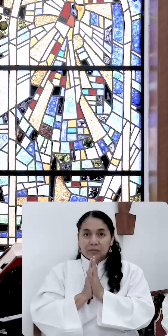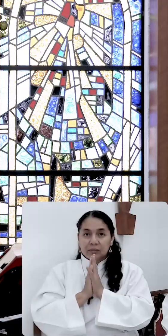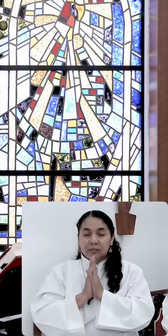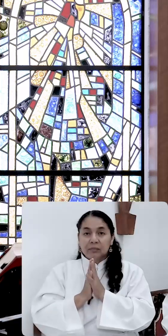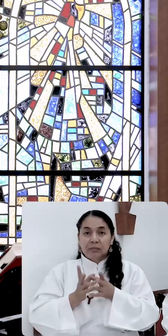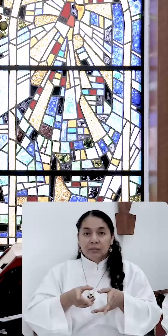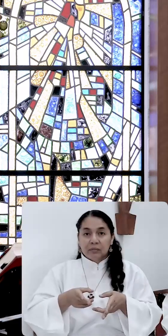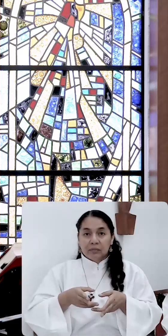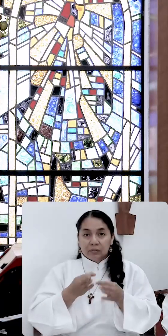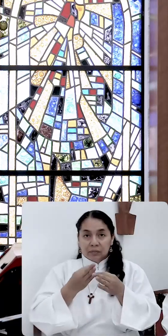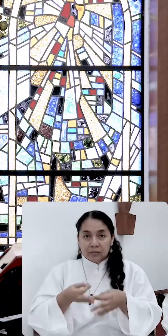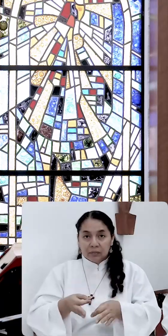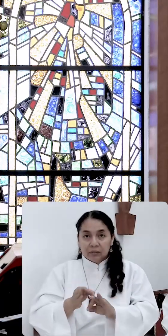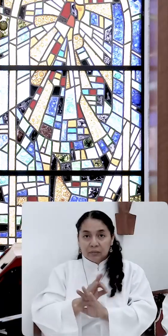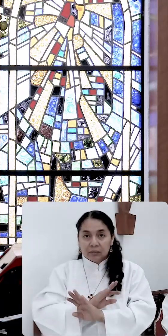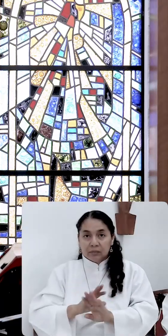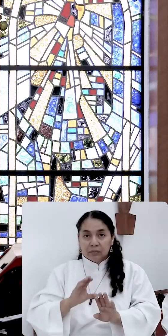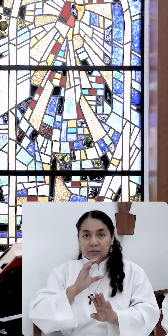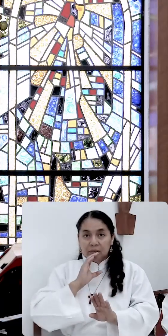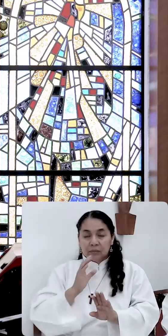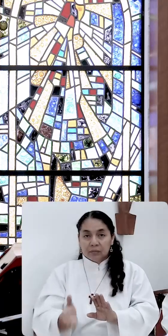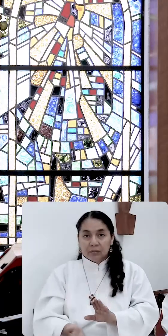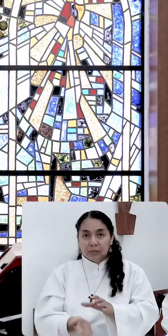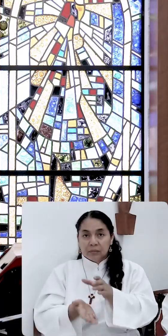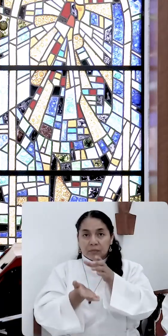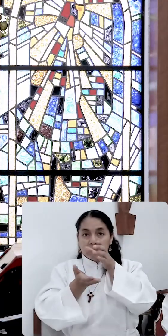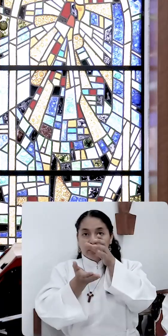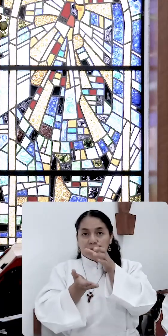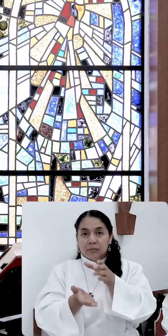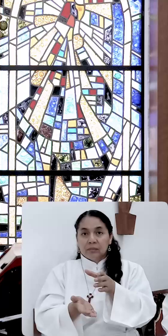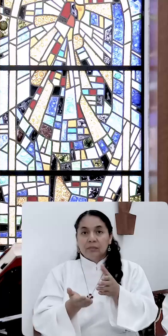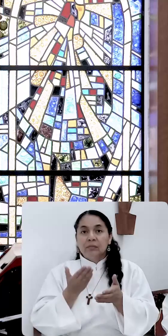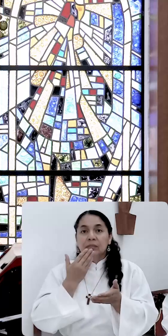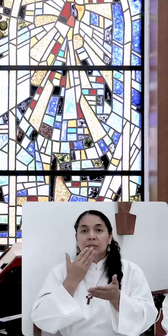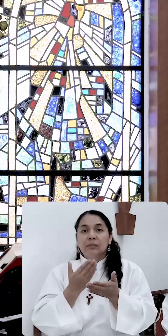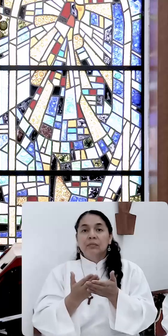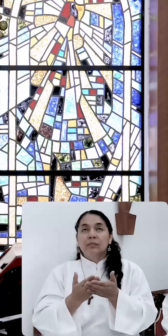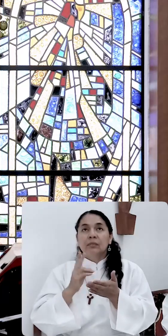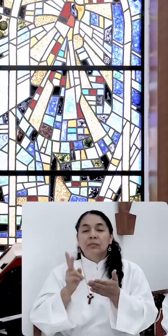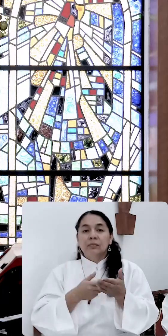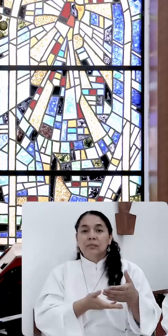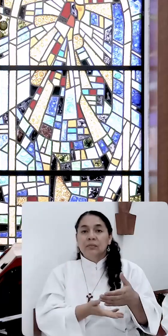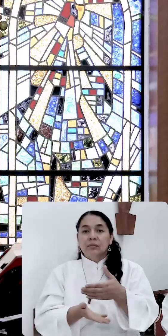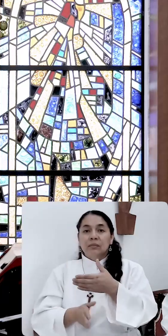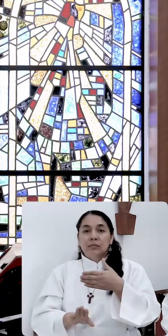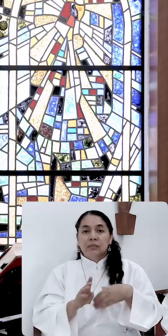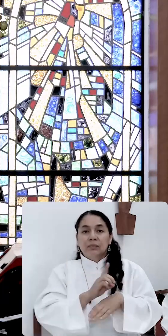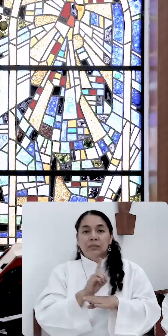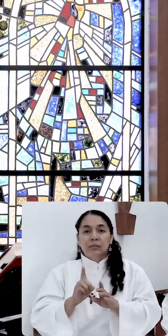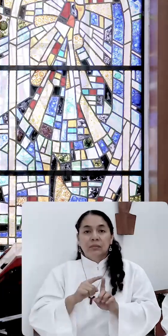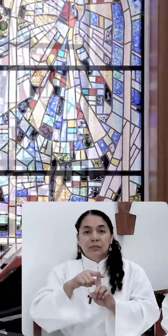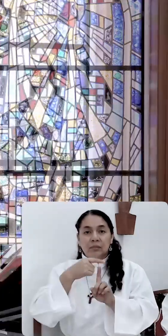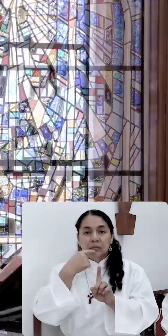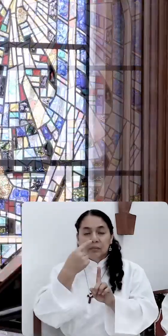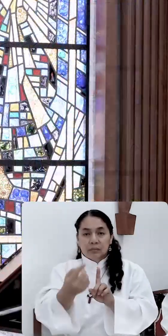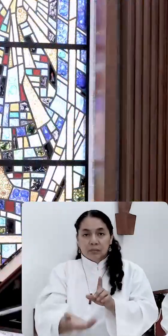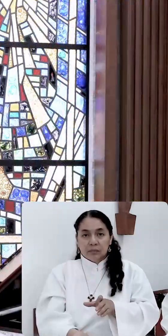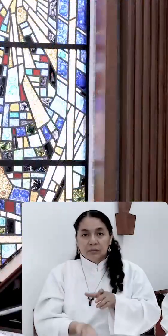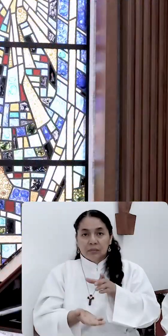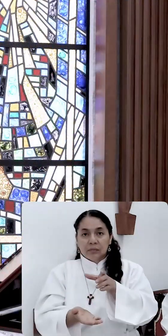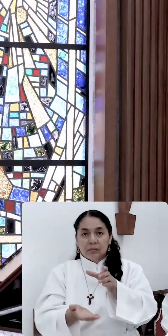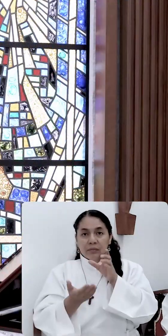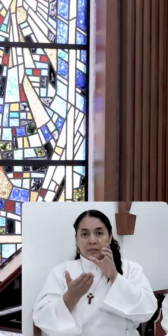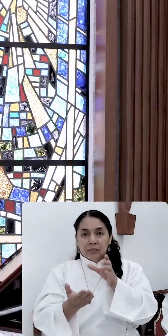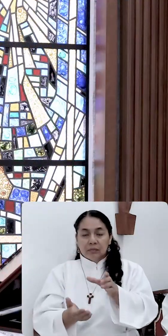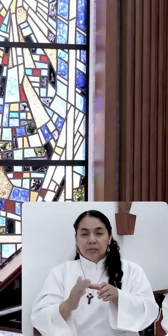Del mismo modo, acabada la cena, tomó el cáliz, y dándote gracias de nuevo, lo pasó a sus discípulos, diciendo: